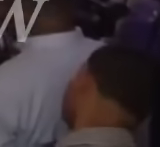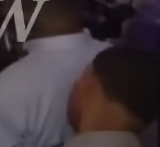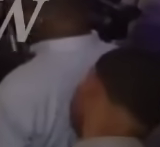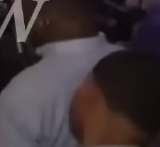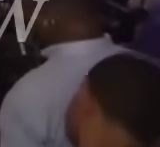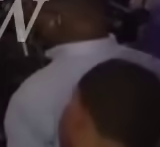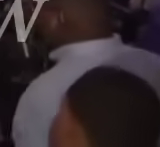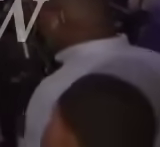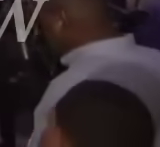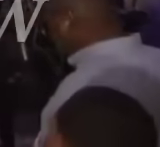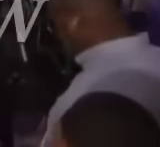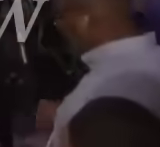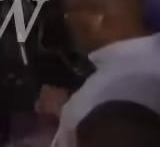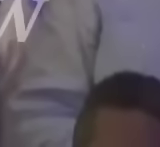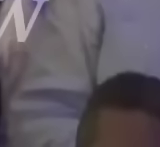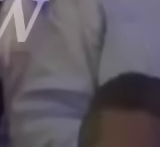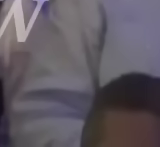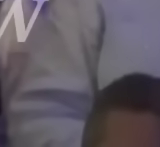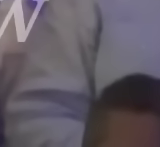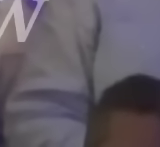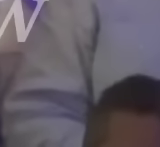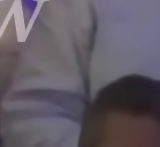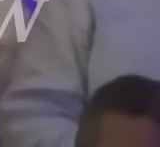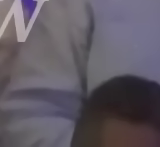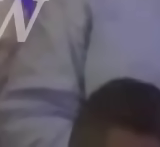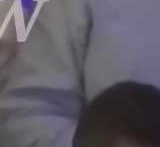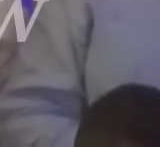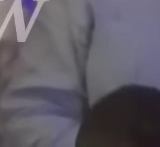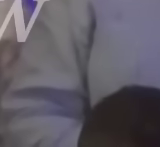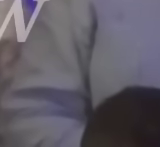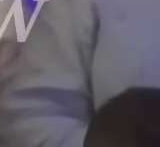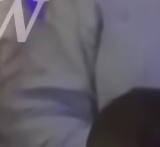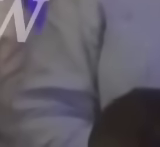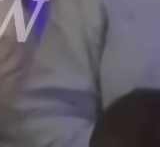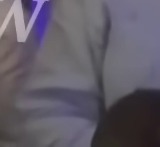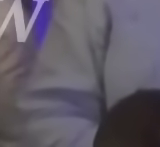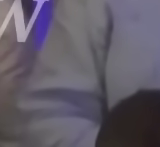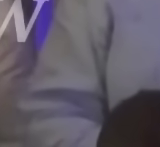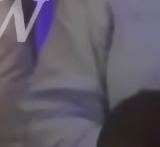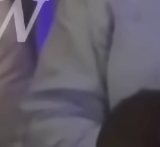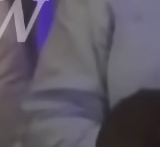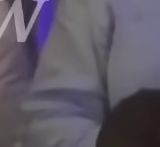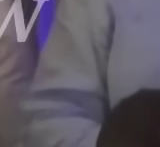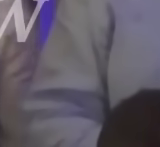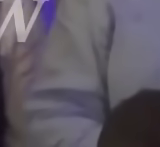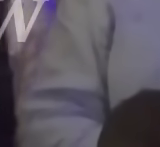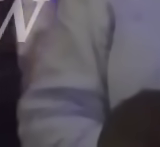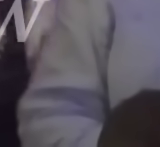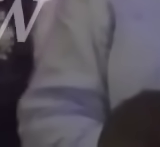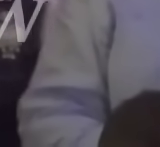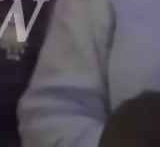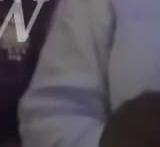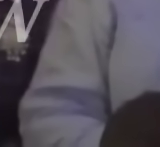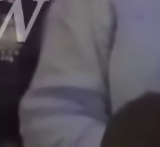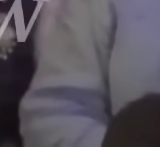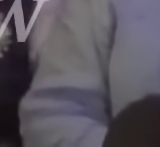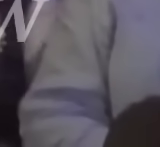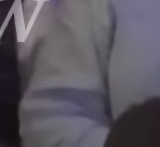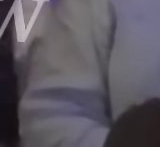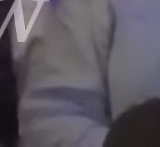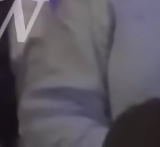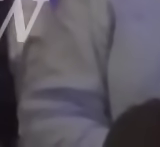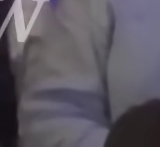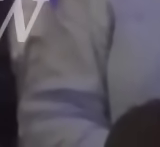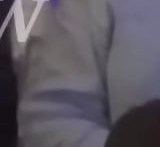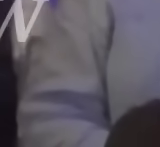Buenas tardes, presidente. Pedro Sánchez, de Diario Libre. Señor presidente, continuando con la parte de la tormenta, si ya tienen cuantificado los gastos,